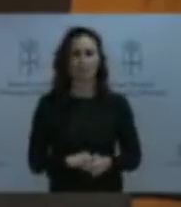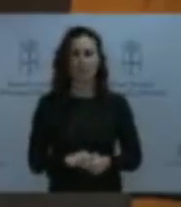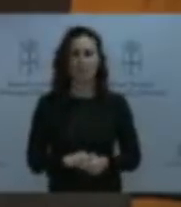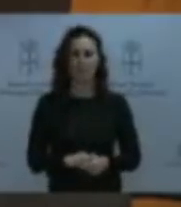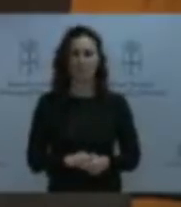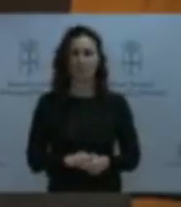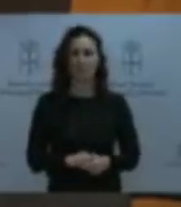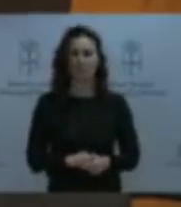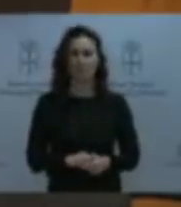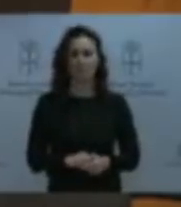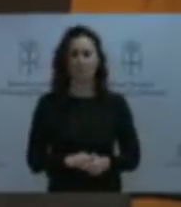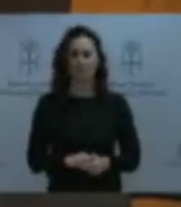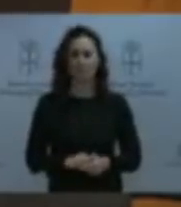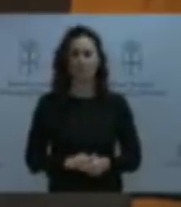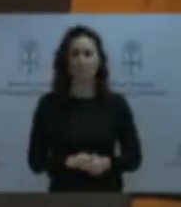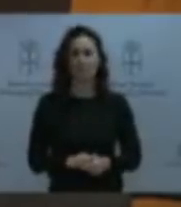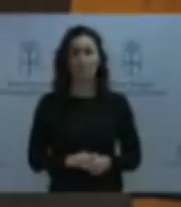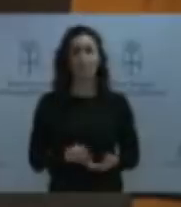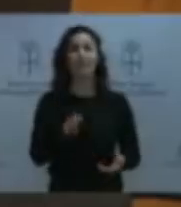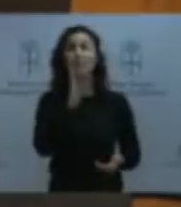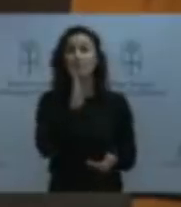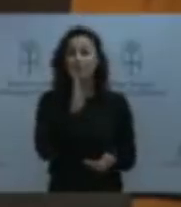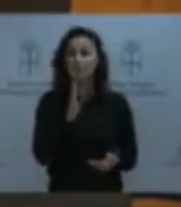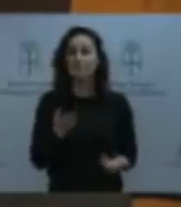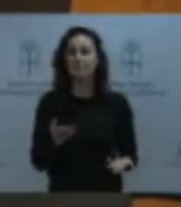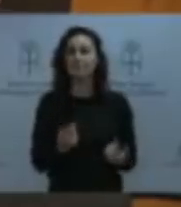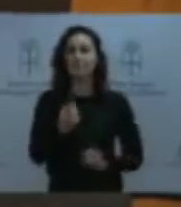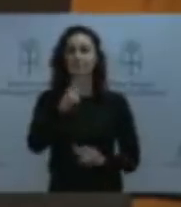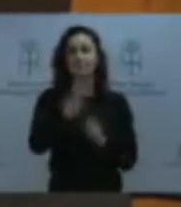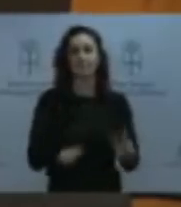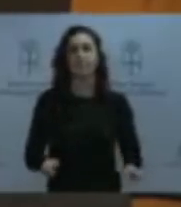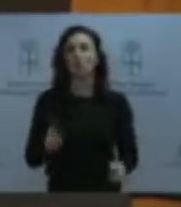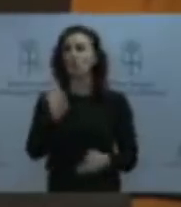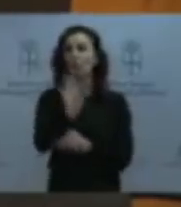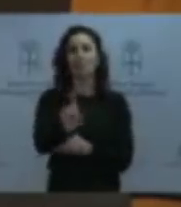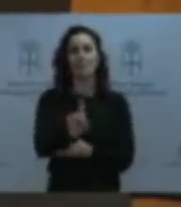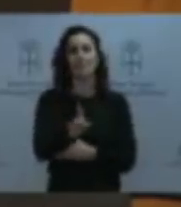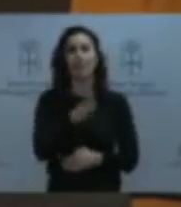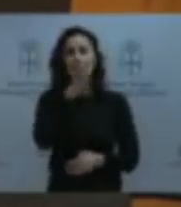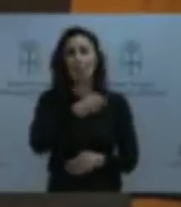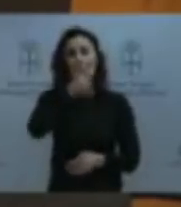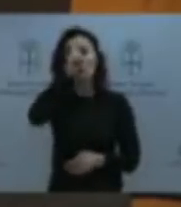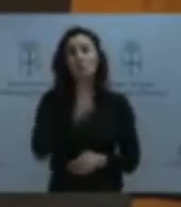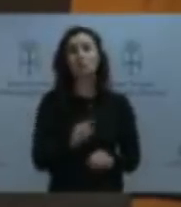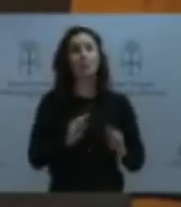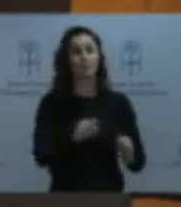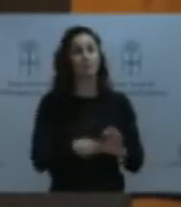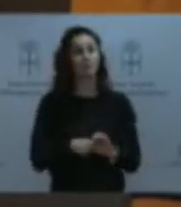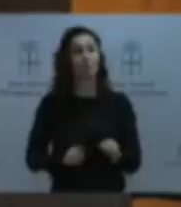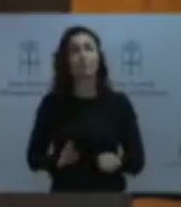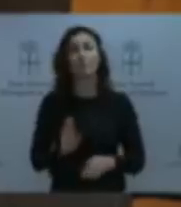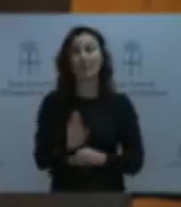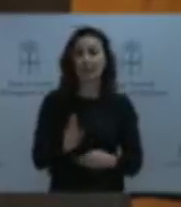Decía usted que hay personas que no se presentaron porque no sabían que salía su plaza. La temporalidad